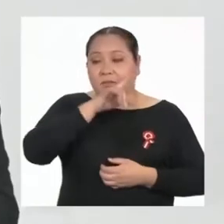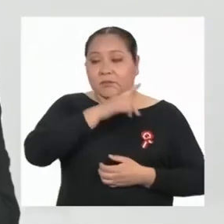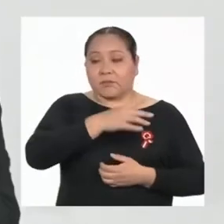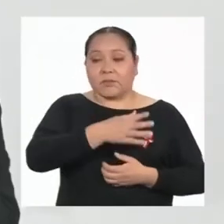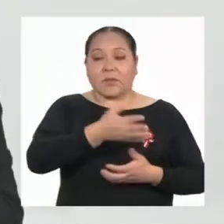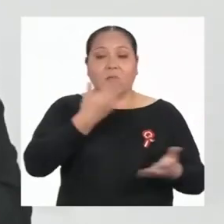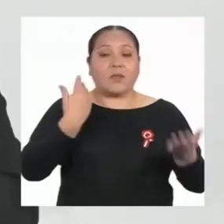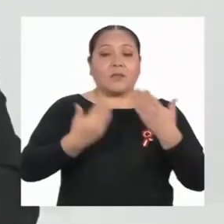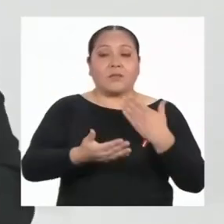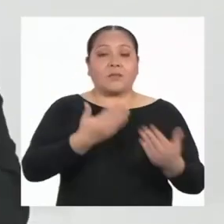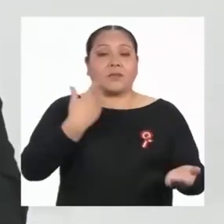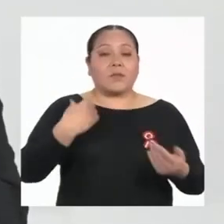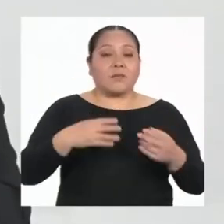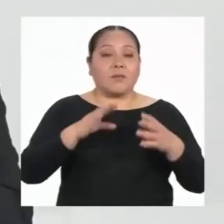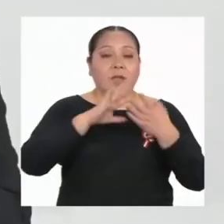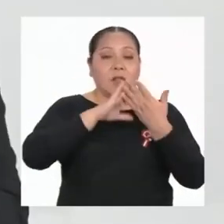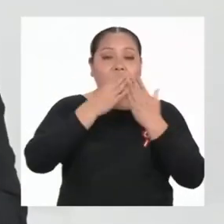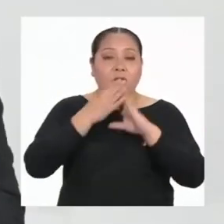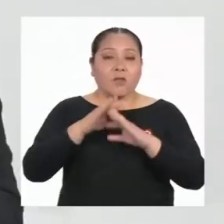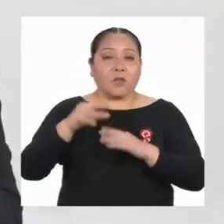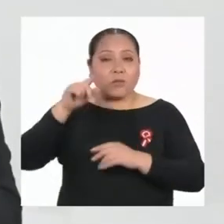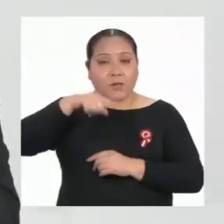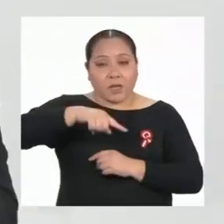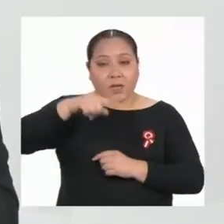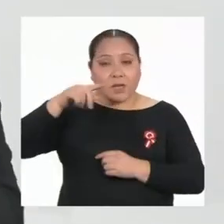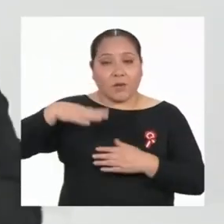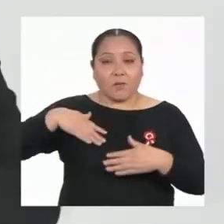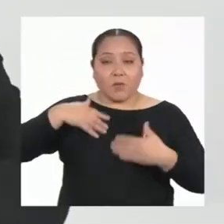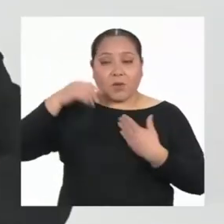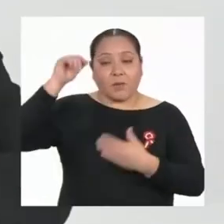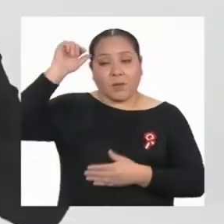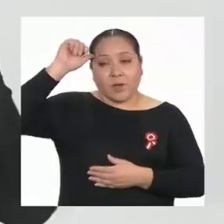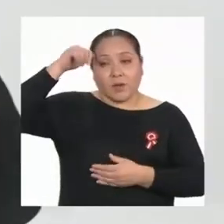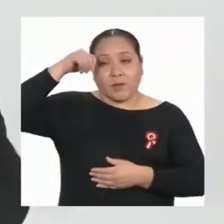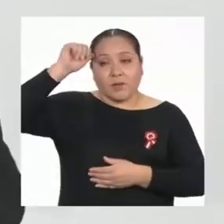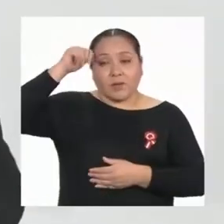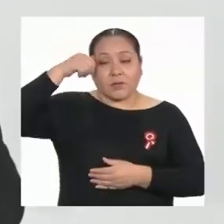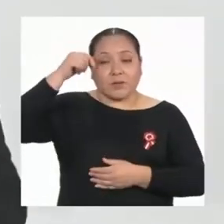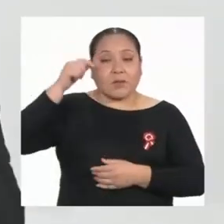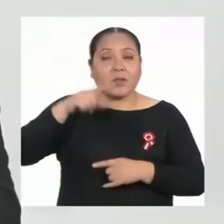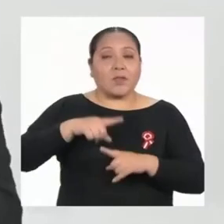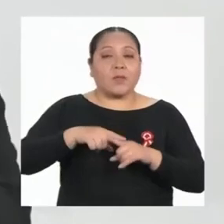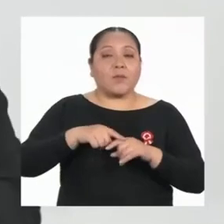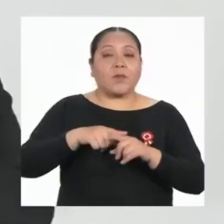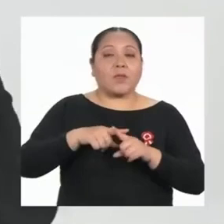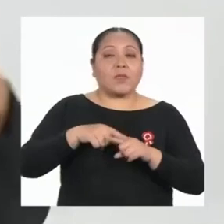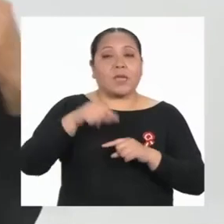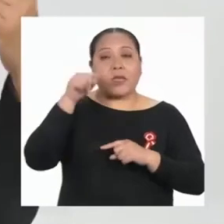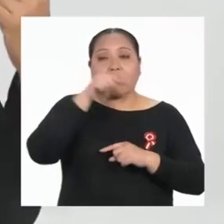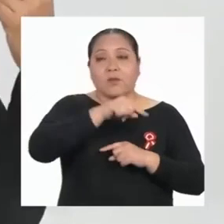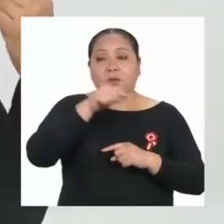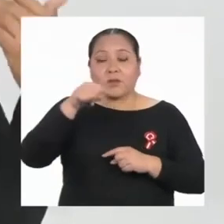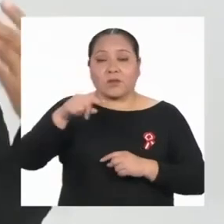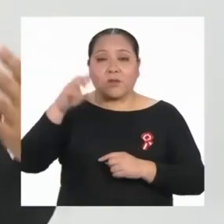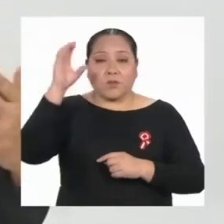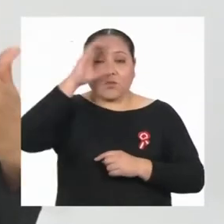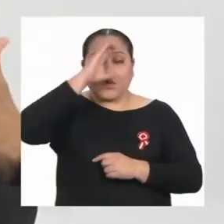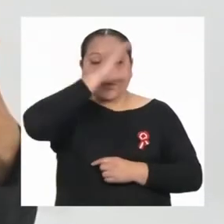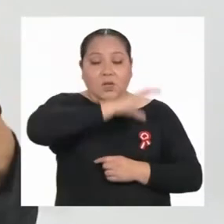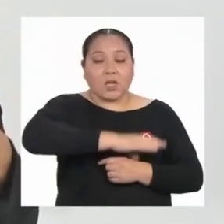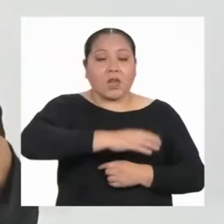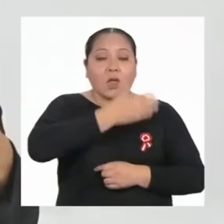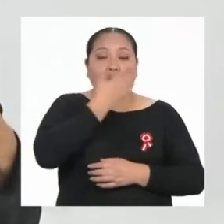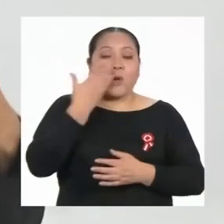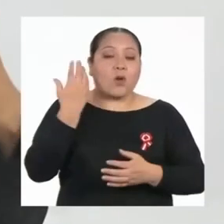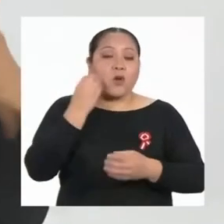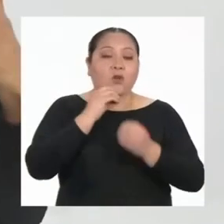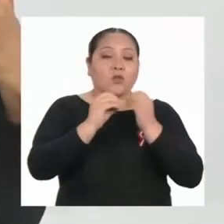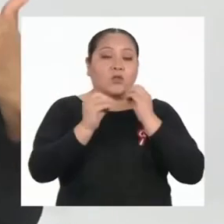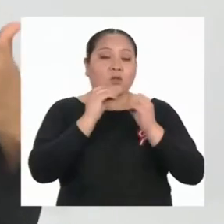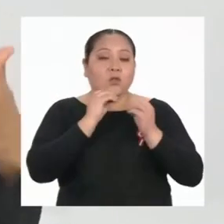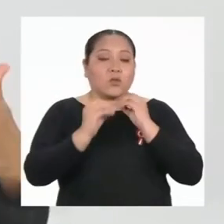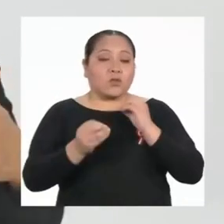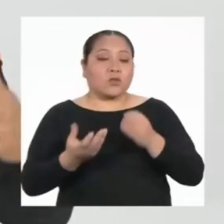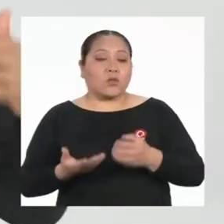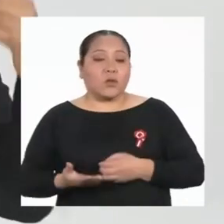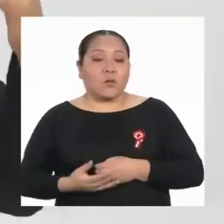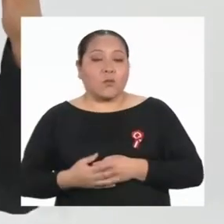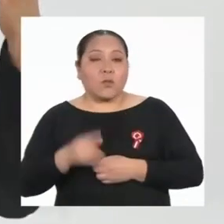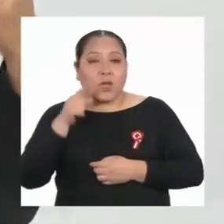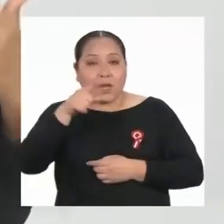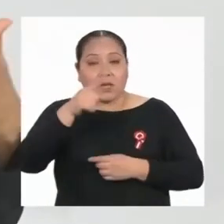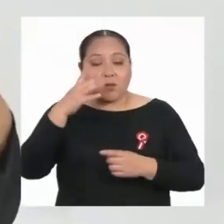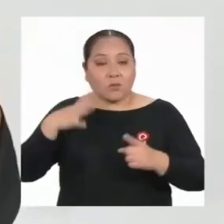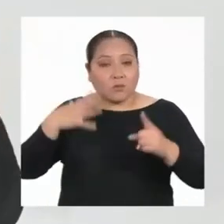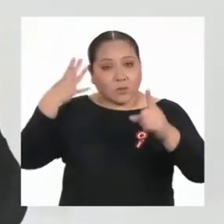la comunidad para reflexionar en torno a esto y buscar la mejor solución para